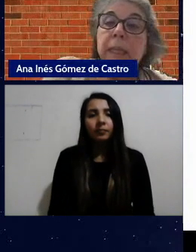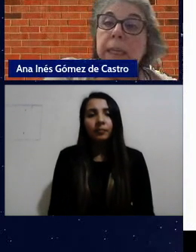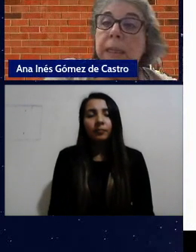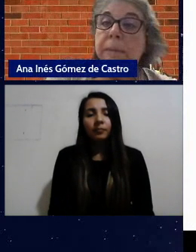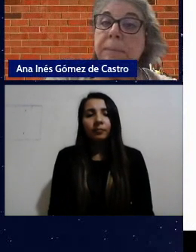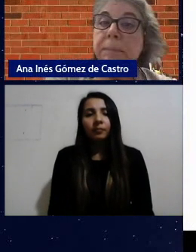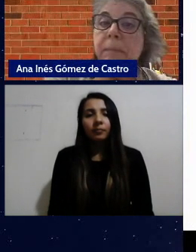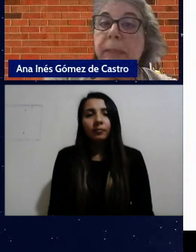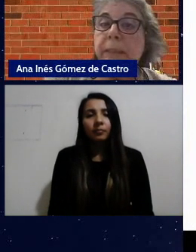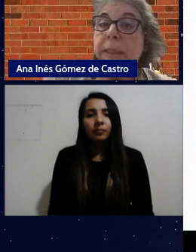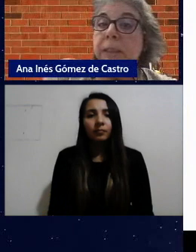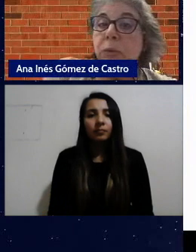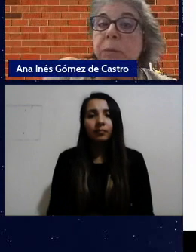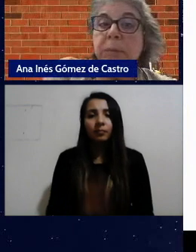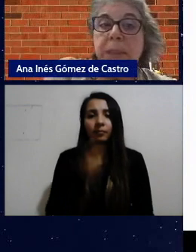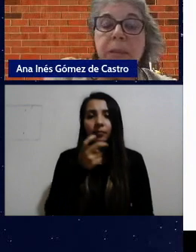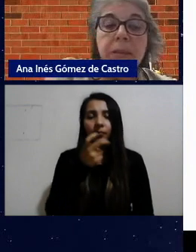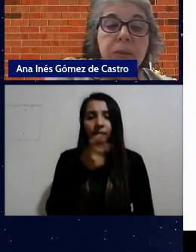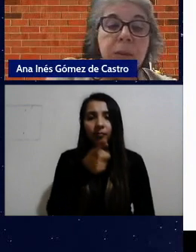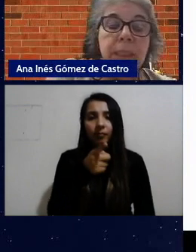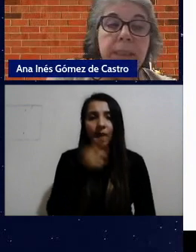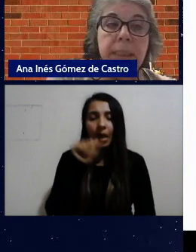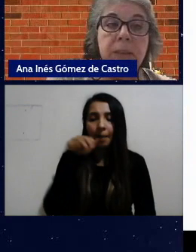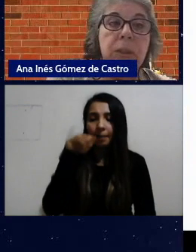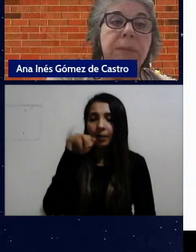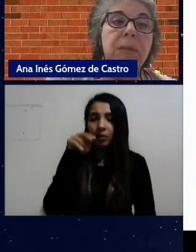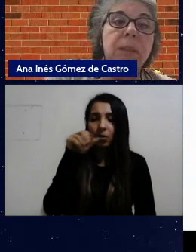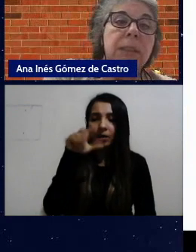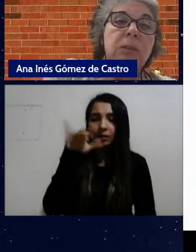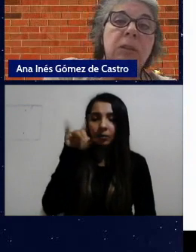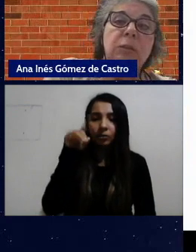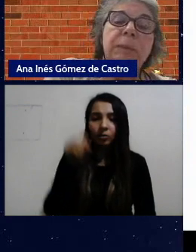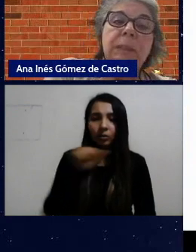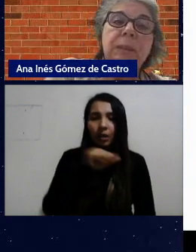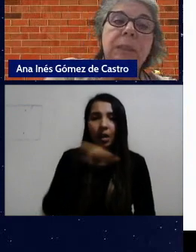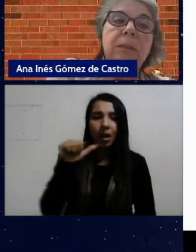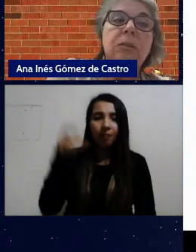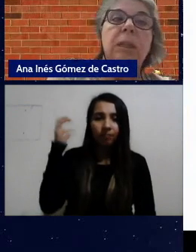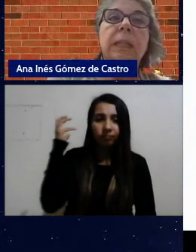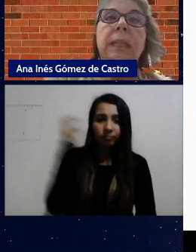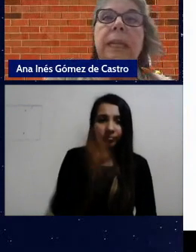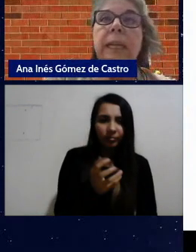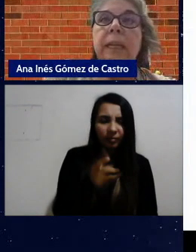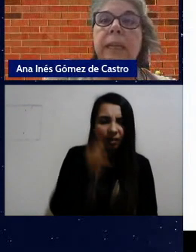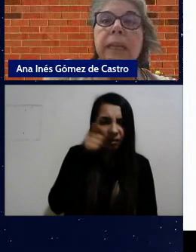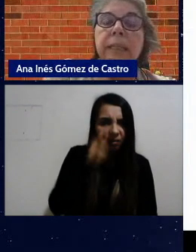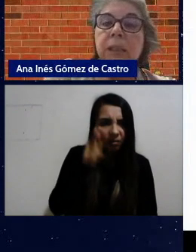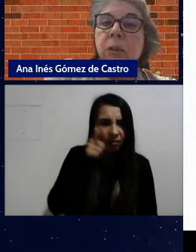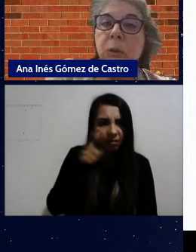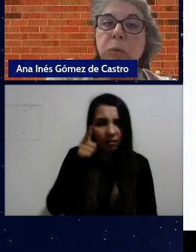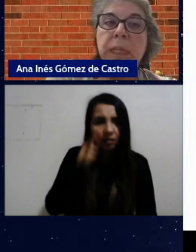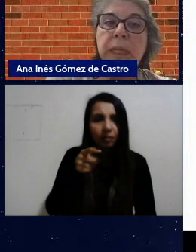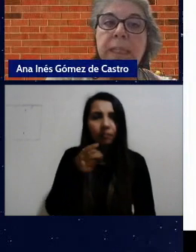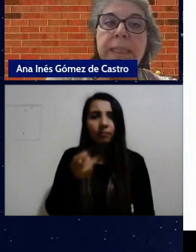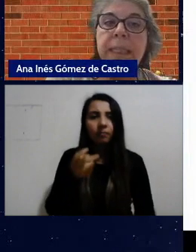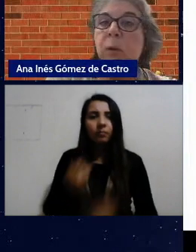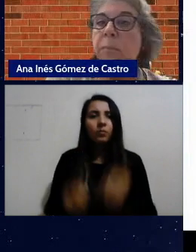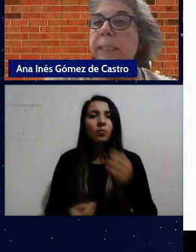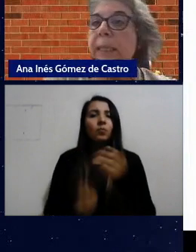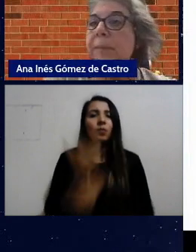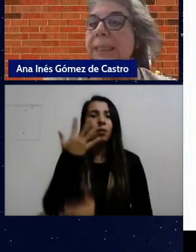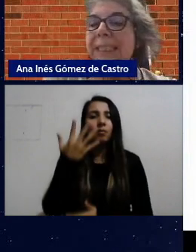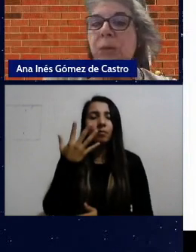Entonces, este descubrimiento de los aminoácidos en los meteoritos generó una